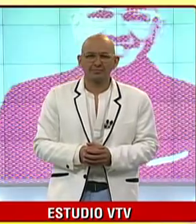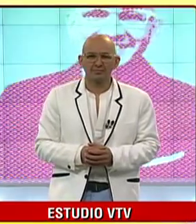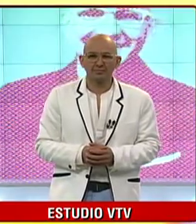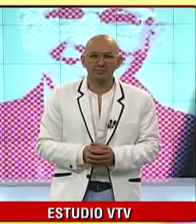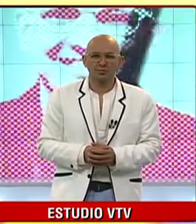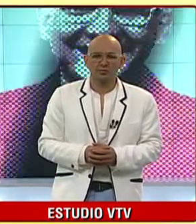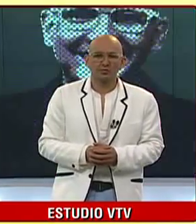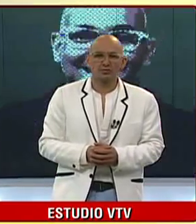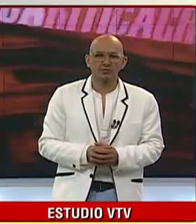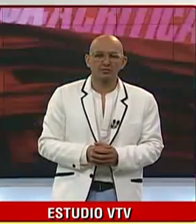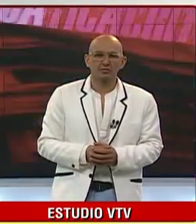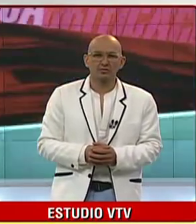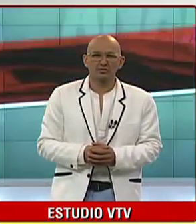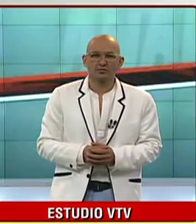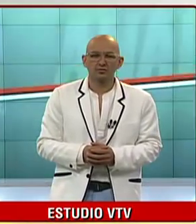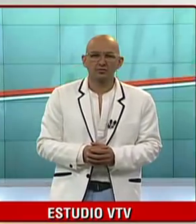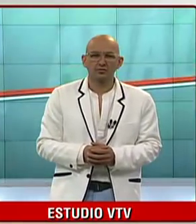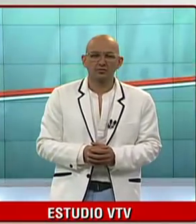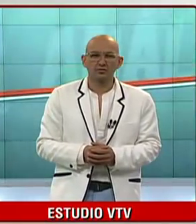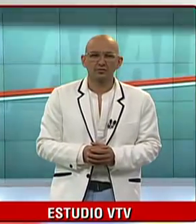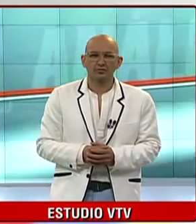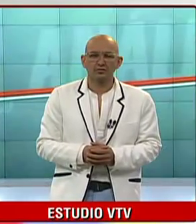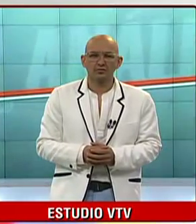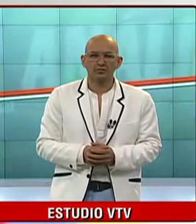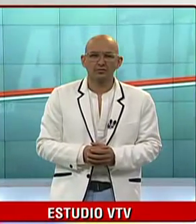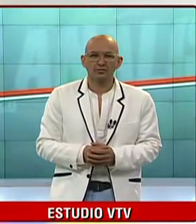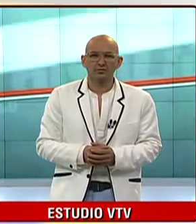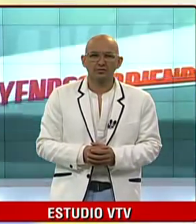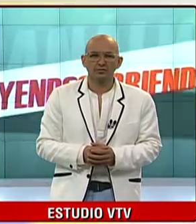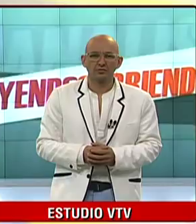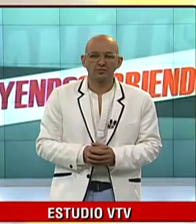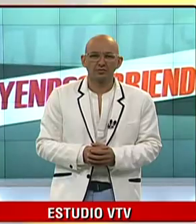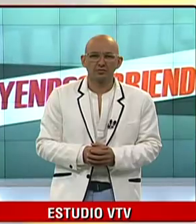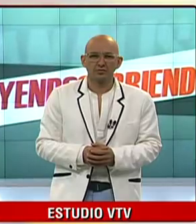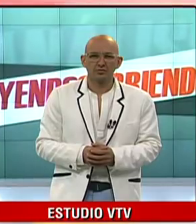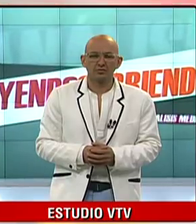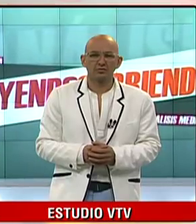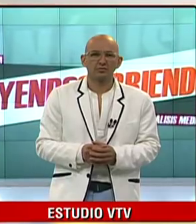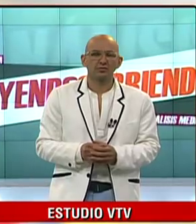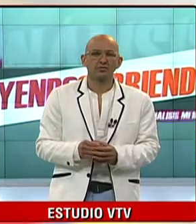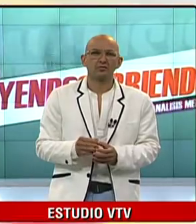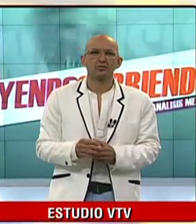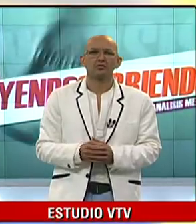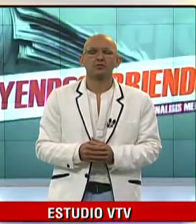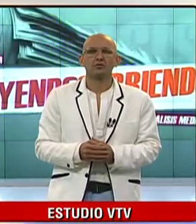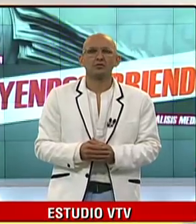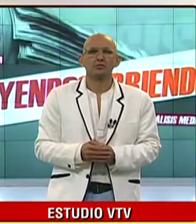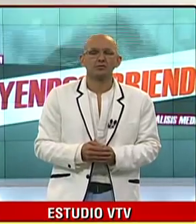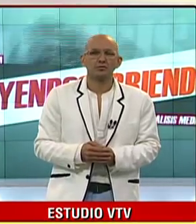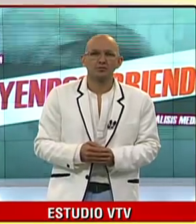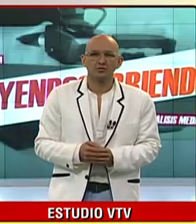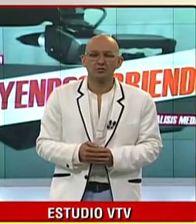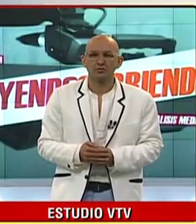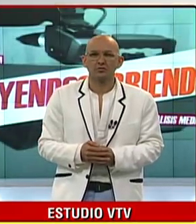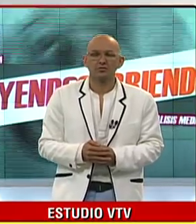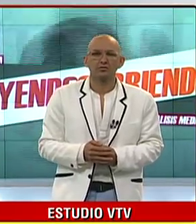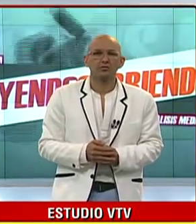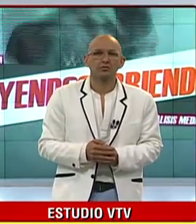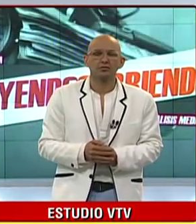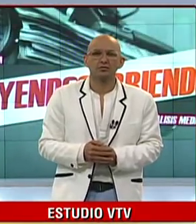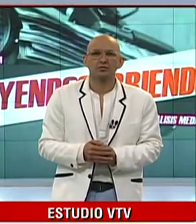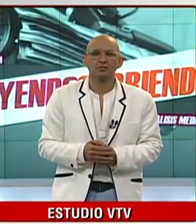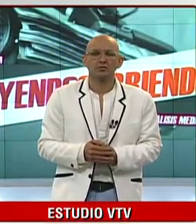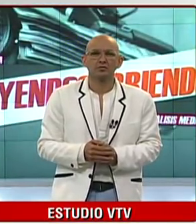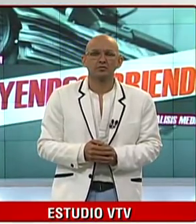Journal, Washington Post, los diputados herederos de